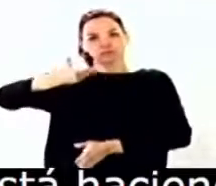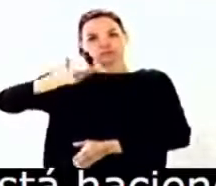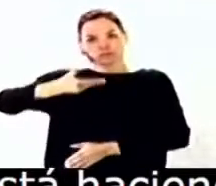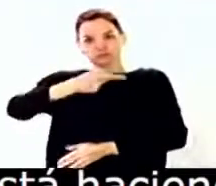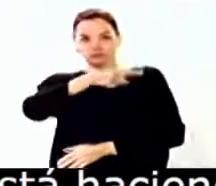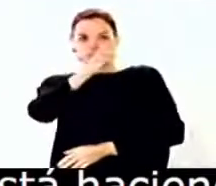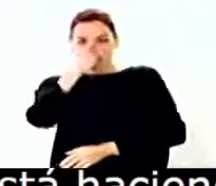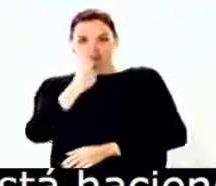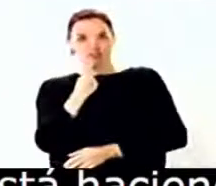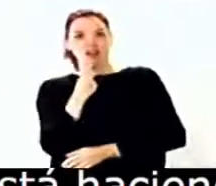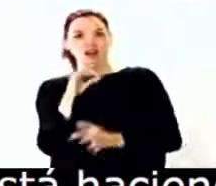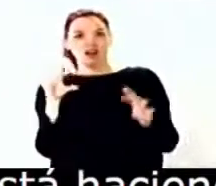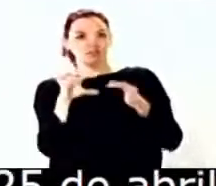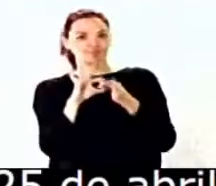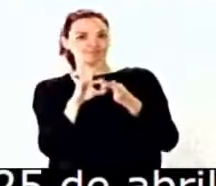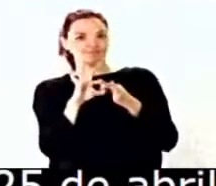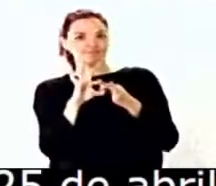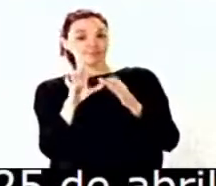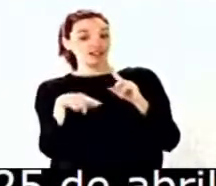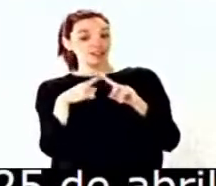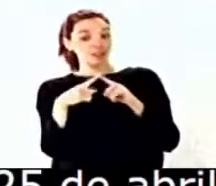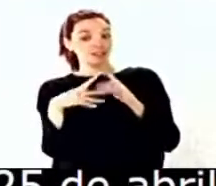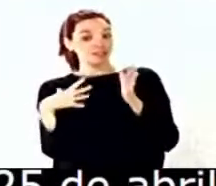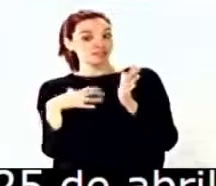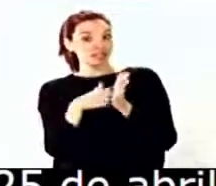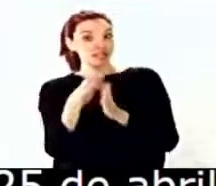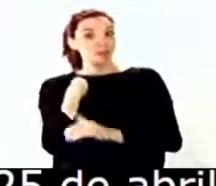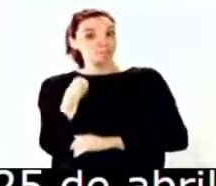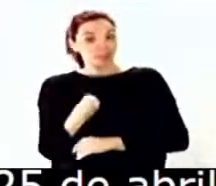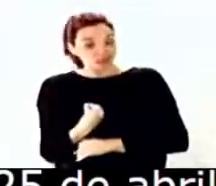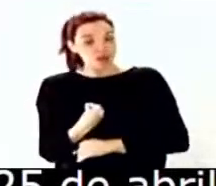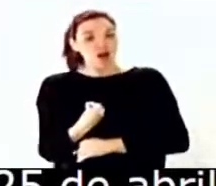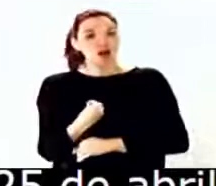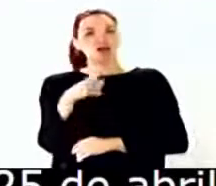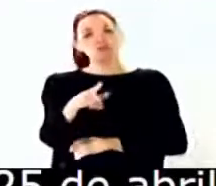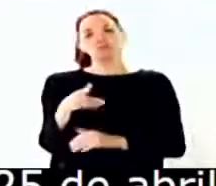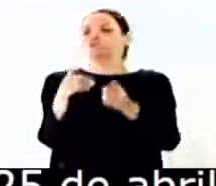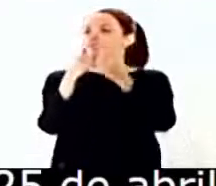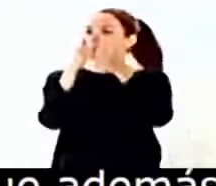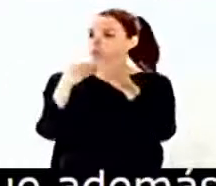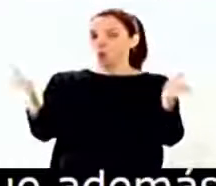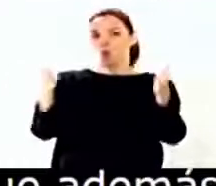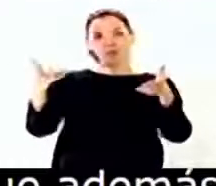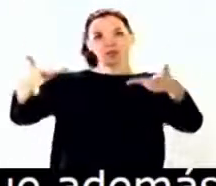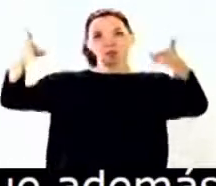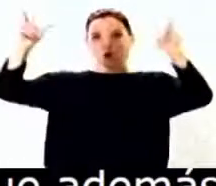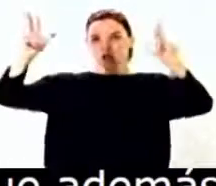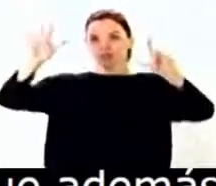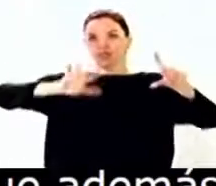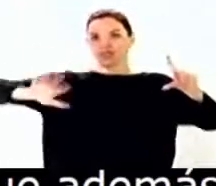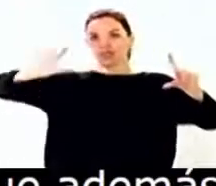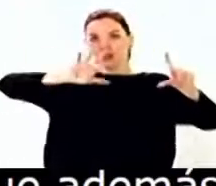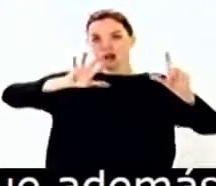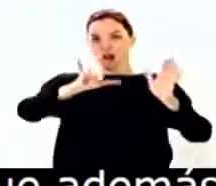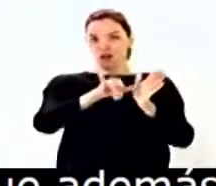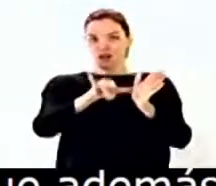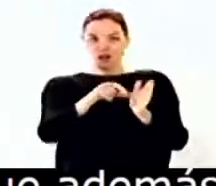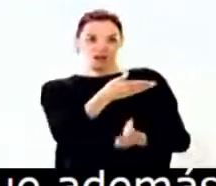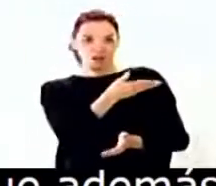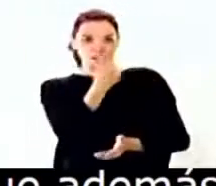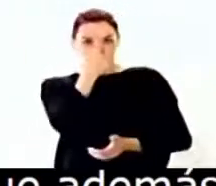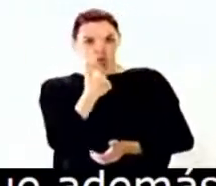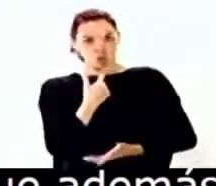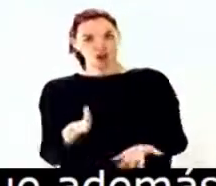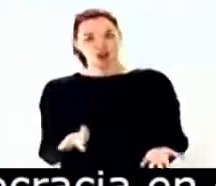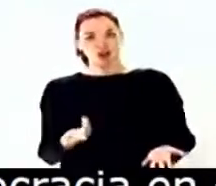Portugal, que además con esa fecha precisamente arranca la democracia en el país vecino, creo